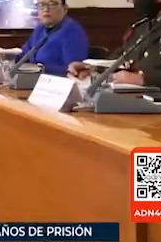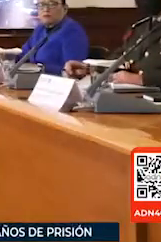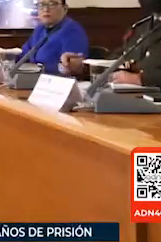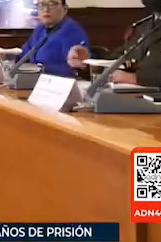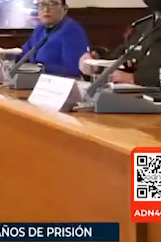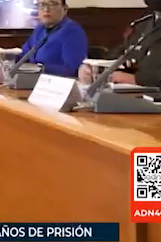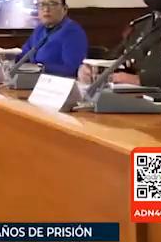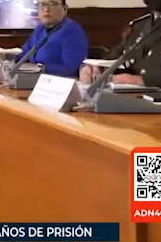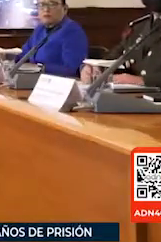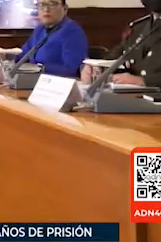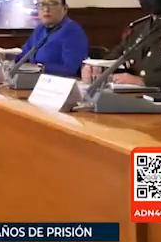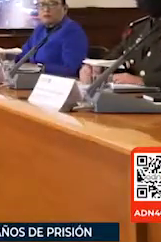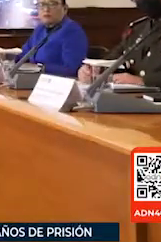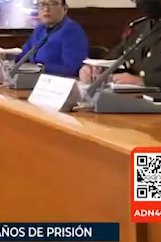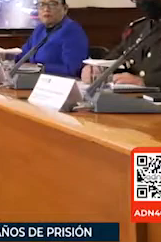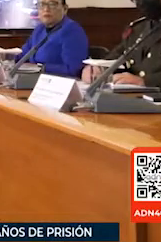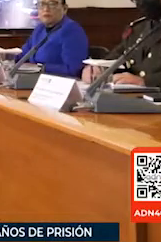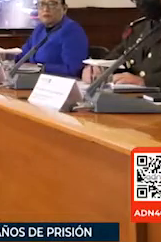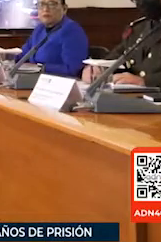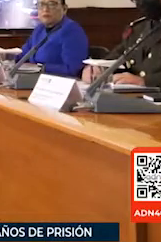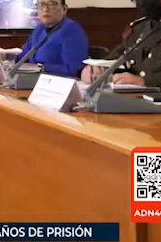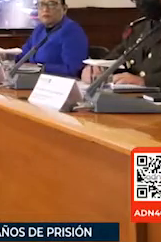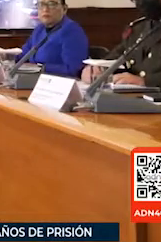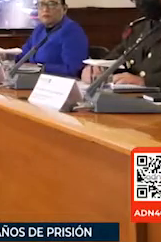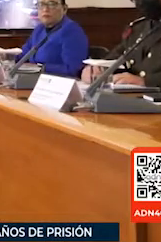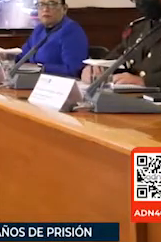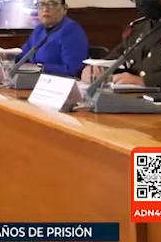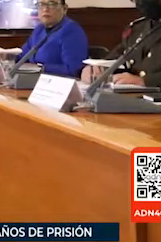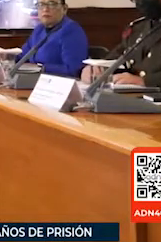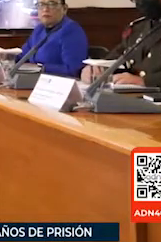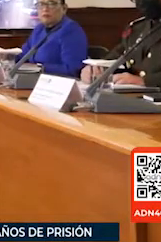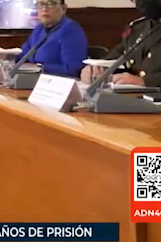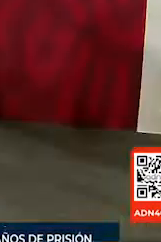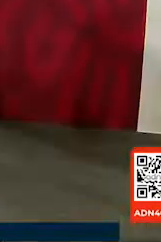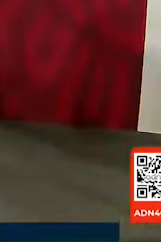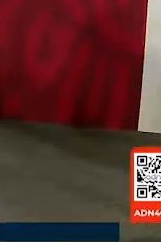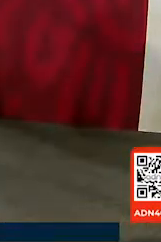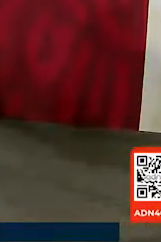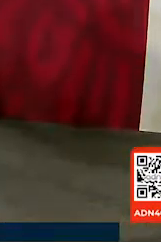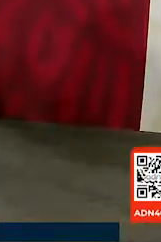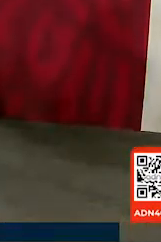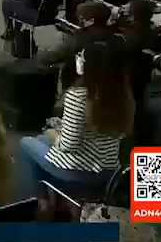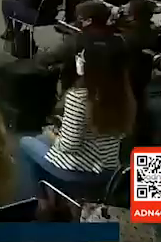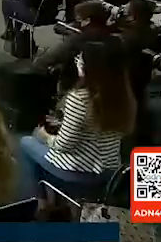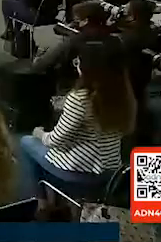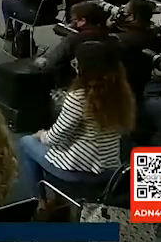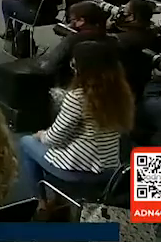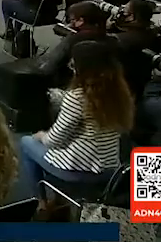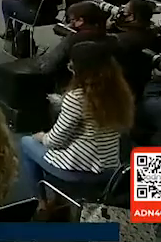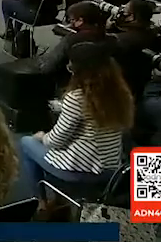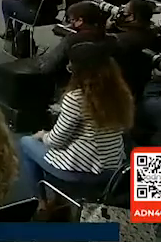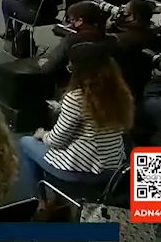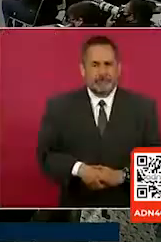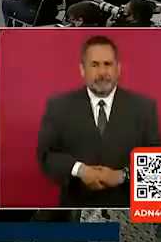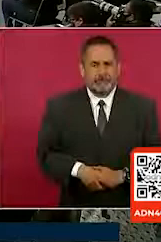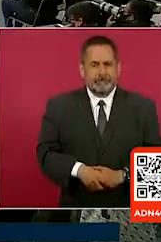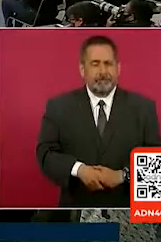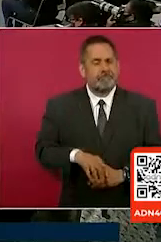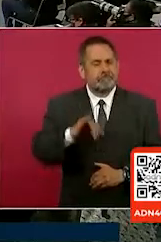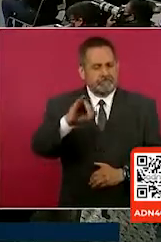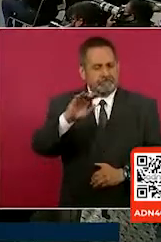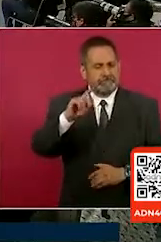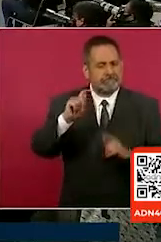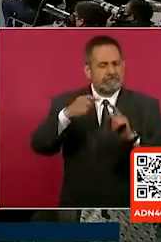obrador confirmó la reunión aunque dijo aún no están definidos los temas vamos a hablar por teléfono con el presidente de